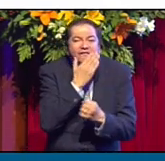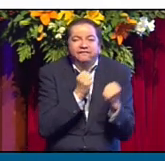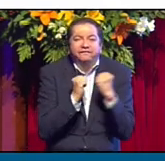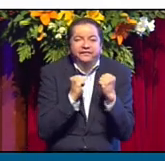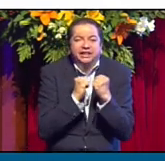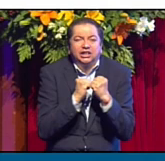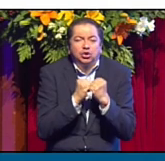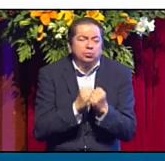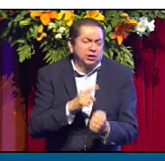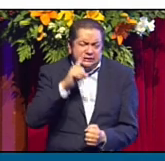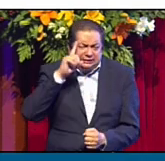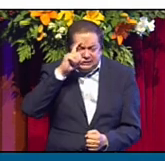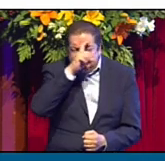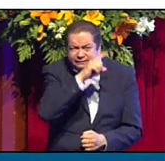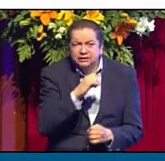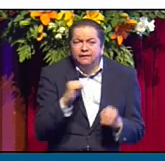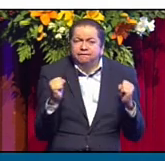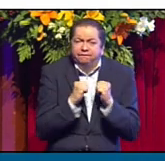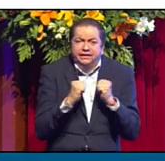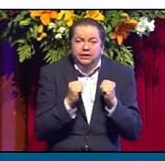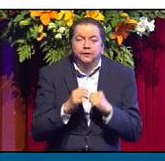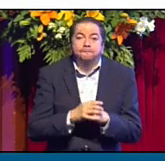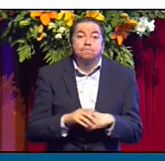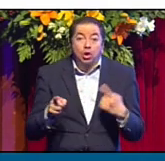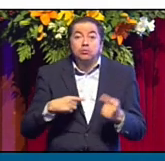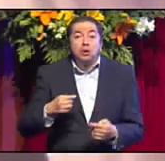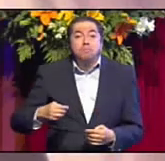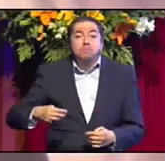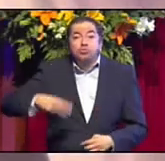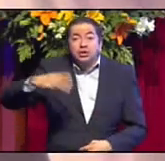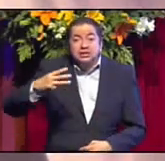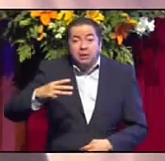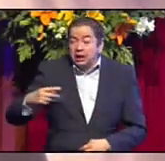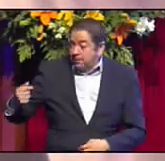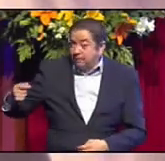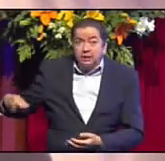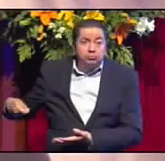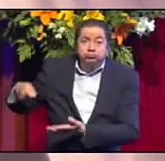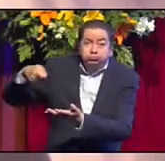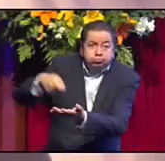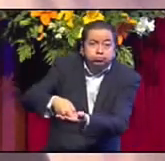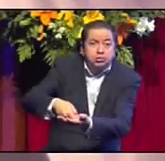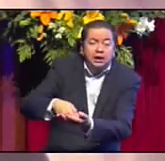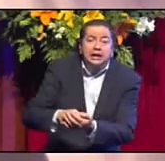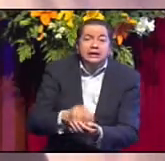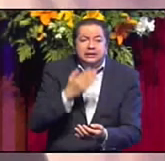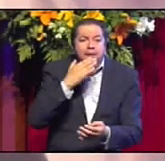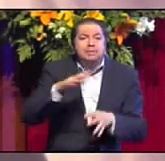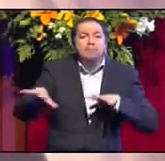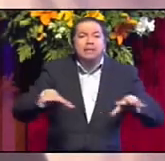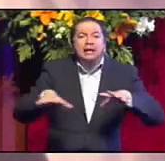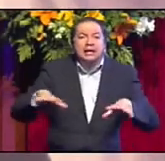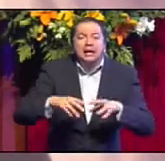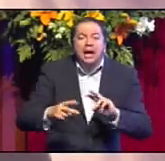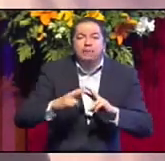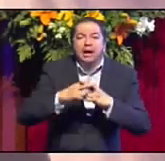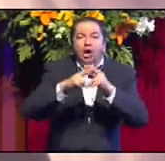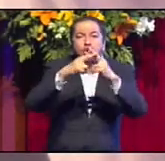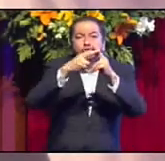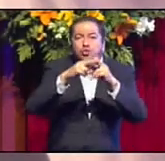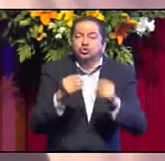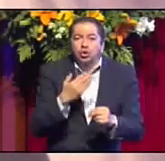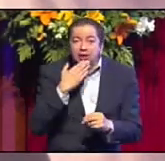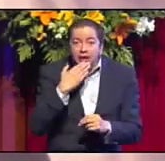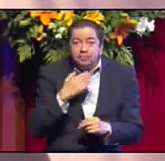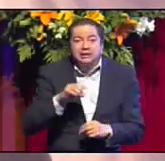fue de los más duros que hemos vivido. Y ahí el municipio se colocó con una cantidad importante de recursos y también materiales para construcción.